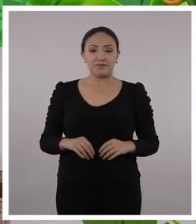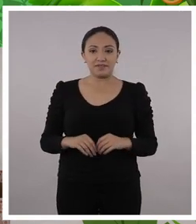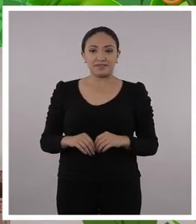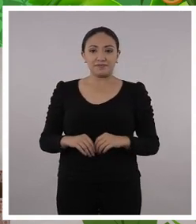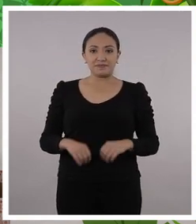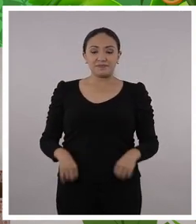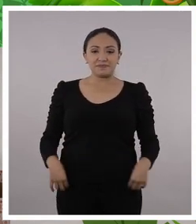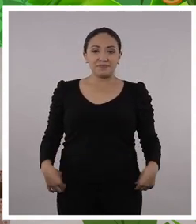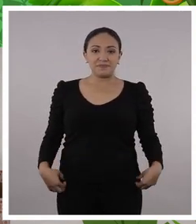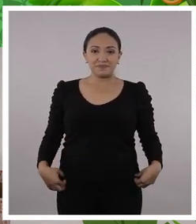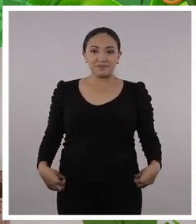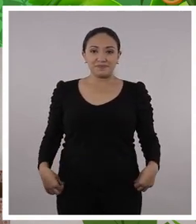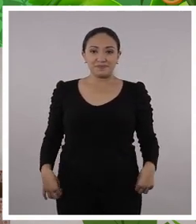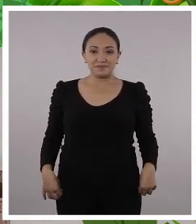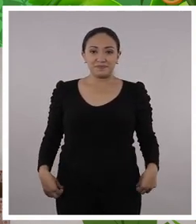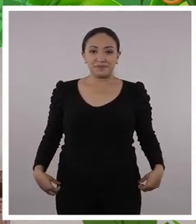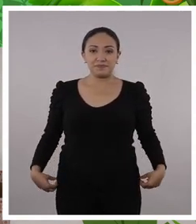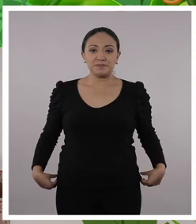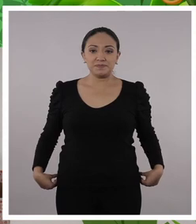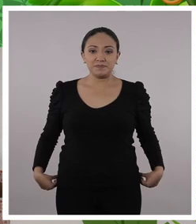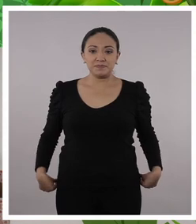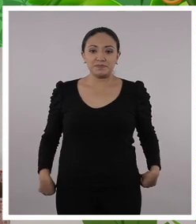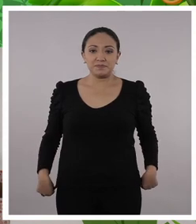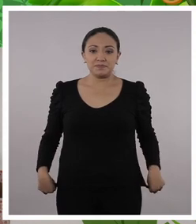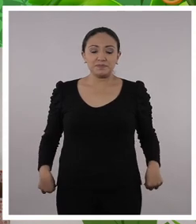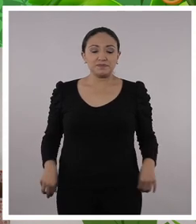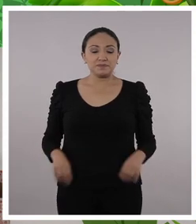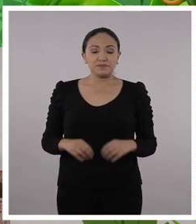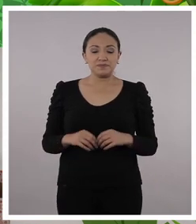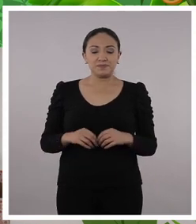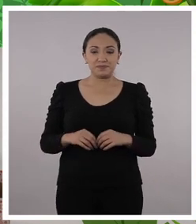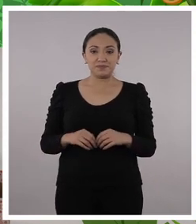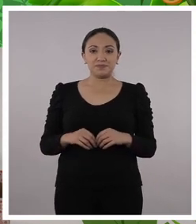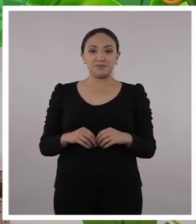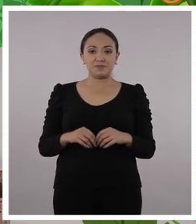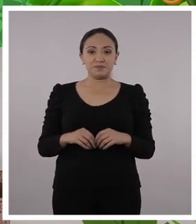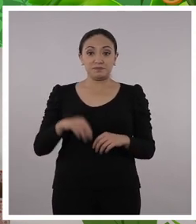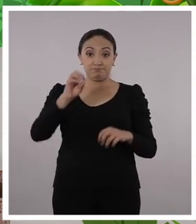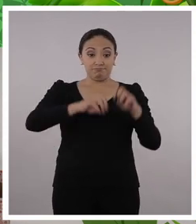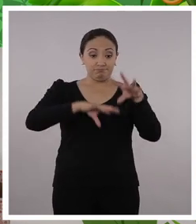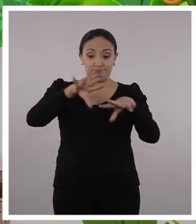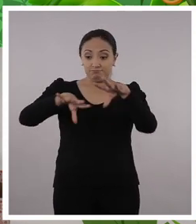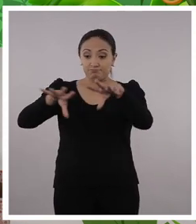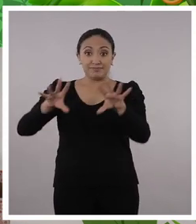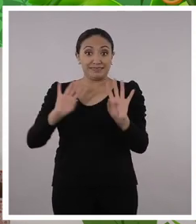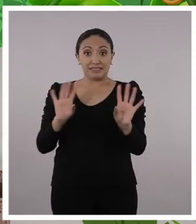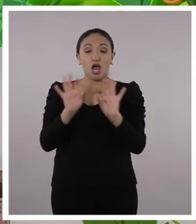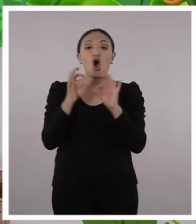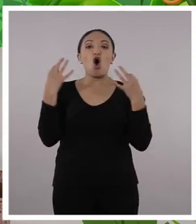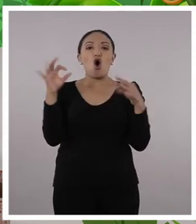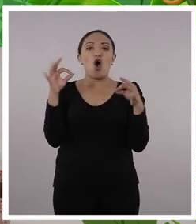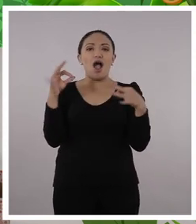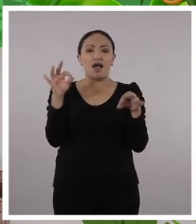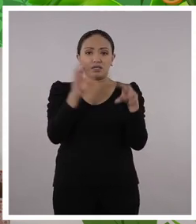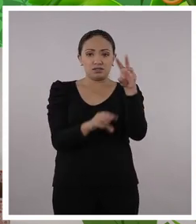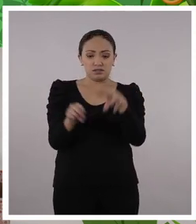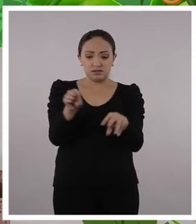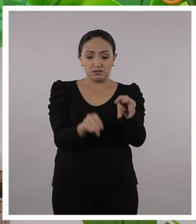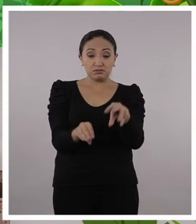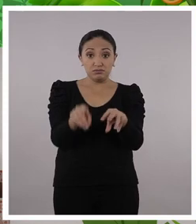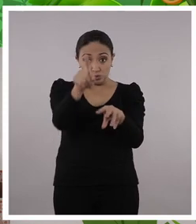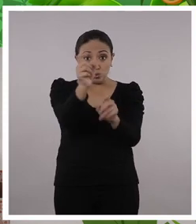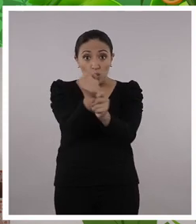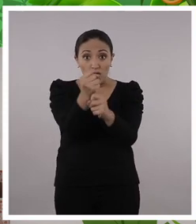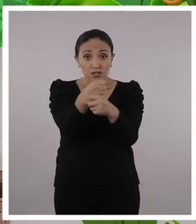camino de hojas. A ver, aquí adelante. Entonces aquí abrámoslas un poco. Las abrimos. Charan, chon. ¿Qué tal les va a ustedes